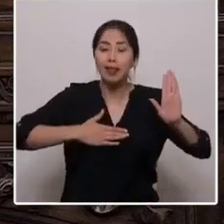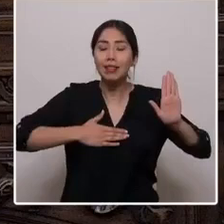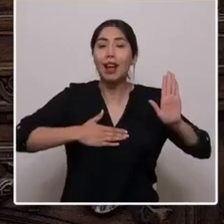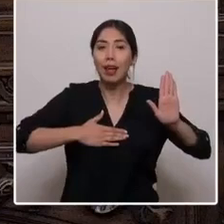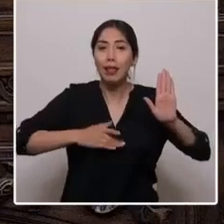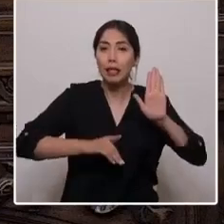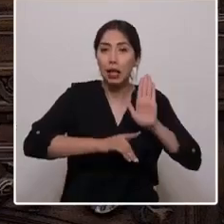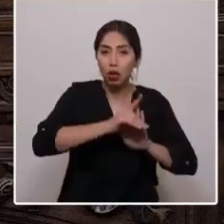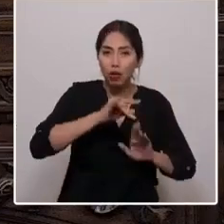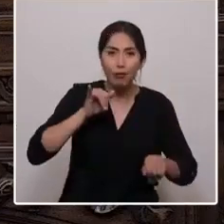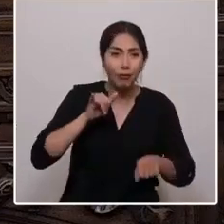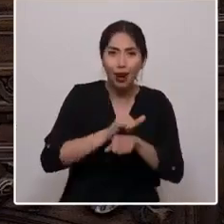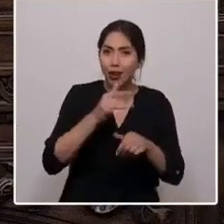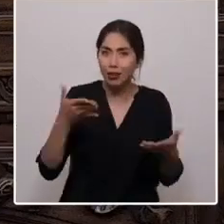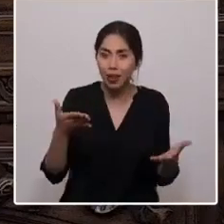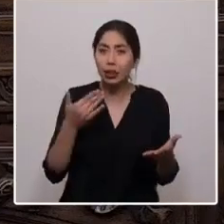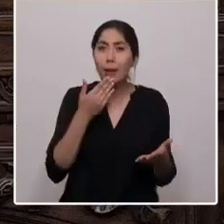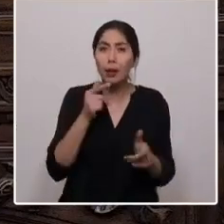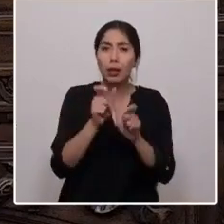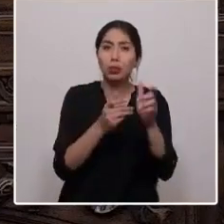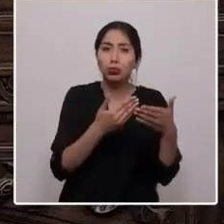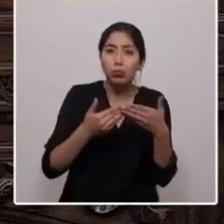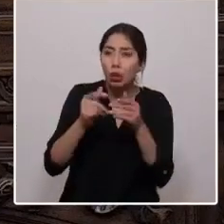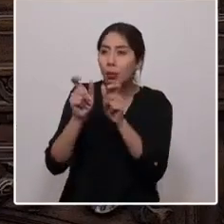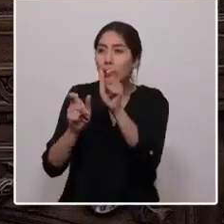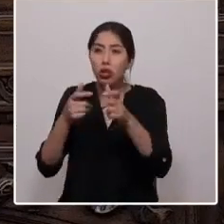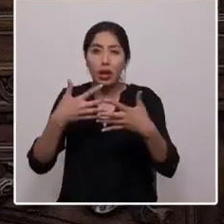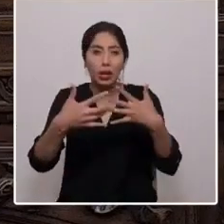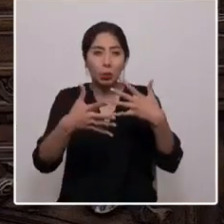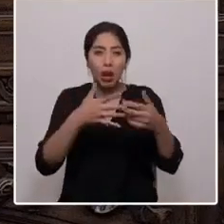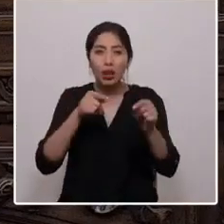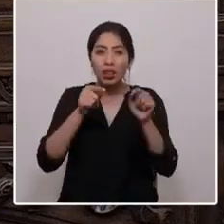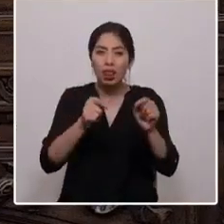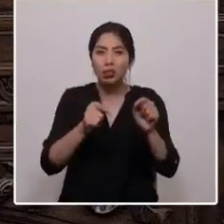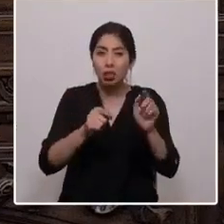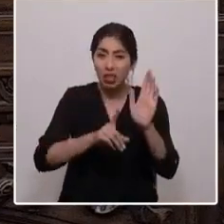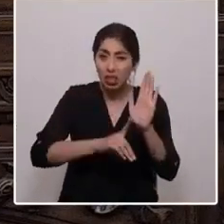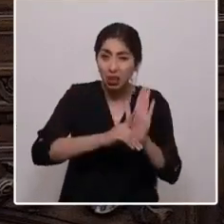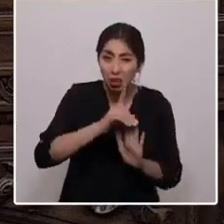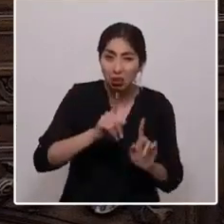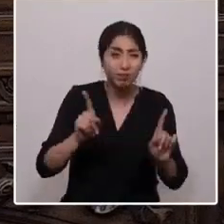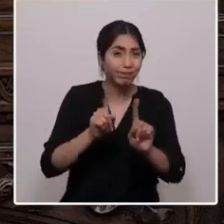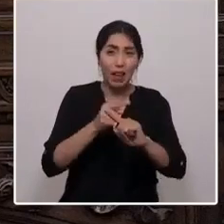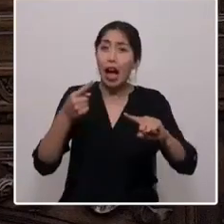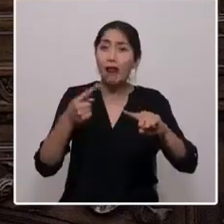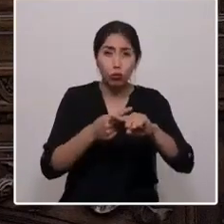destruyendo las personas de la naturaleza no es desarrollo es abuso y depredación